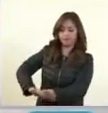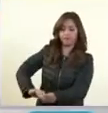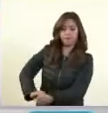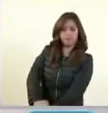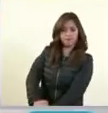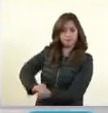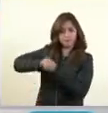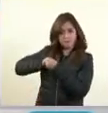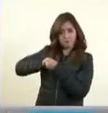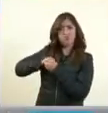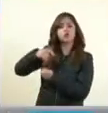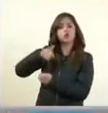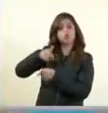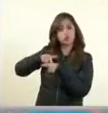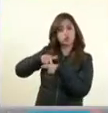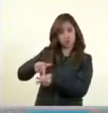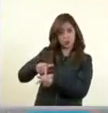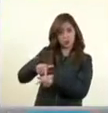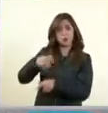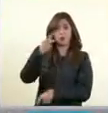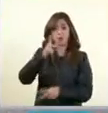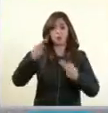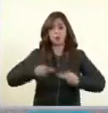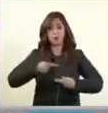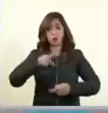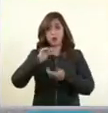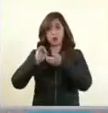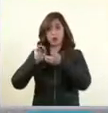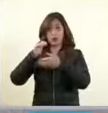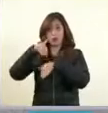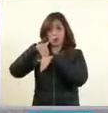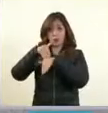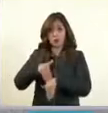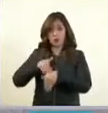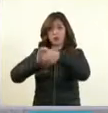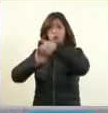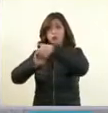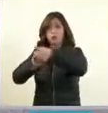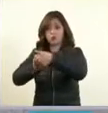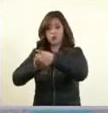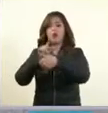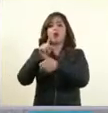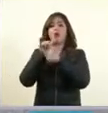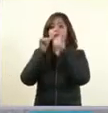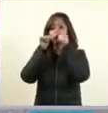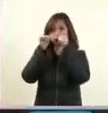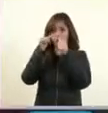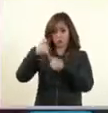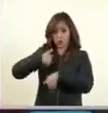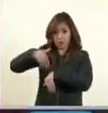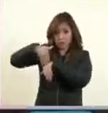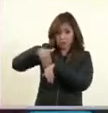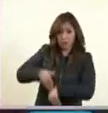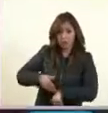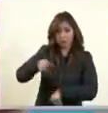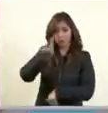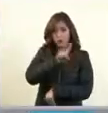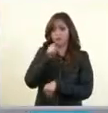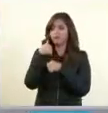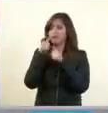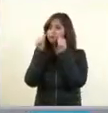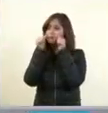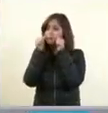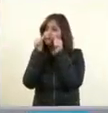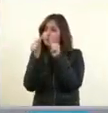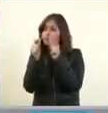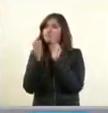dirige, mientras que el que obedece realmente escucha entendidamente, no se somete, escucha. Y entonces si